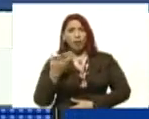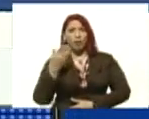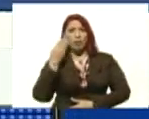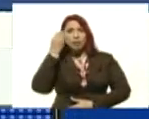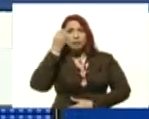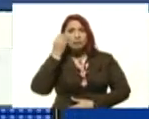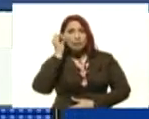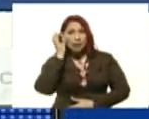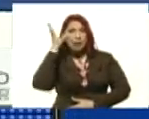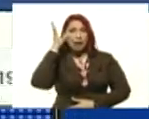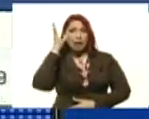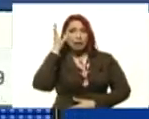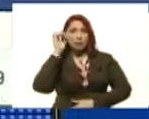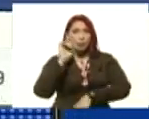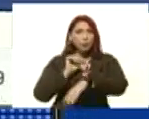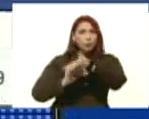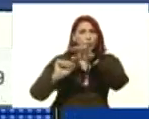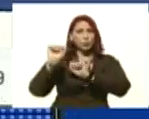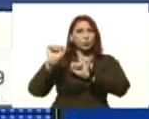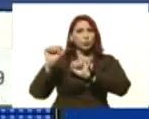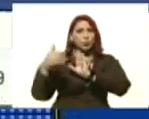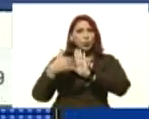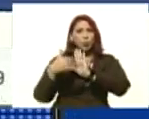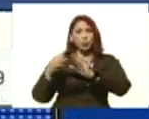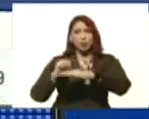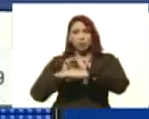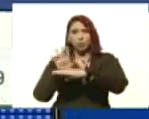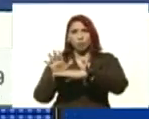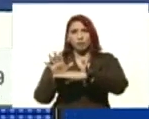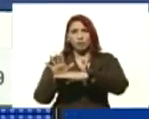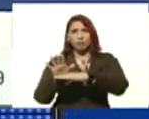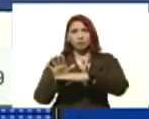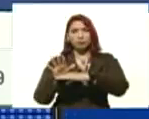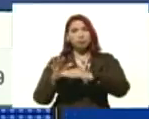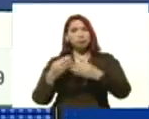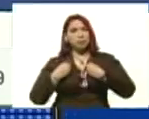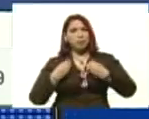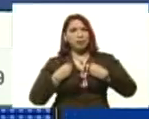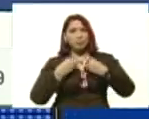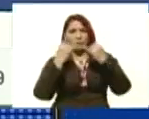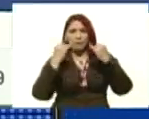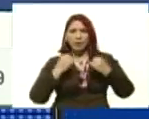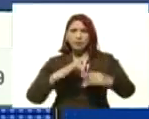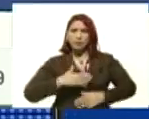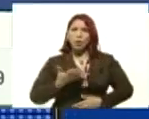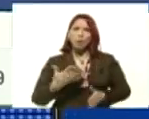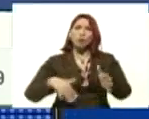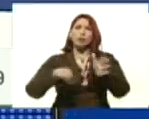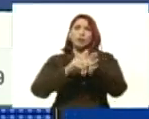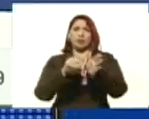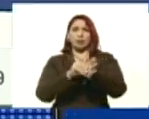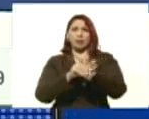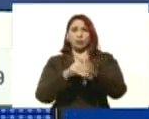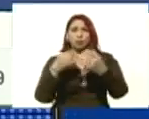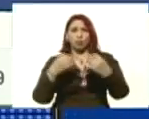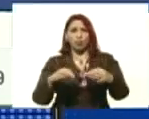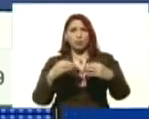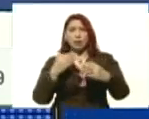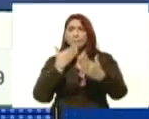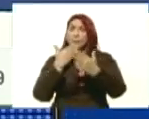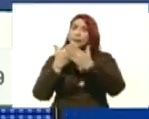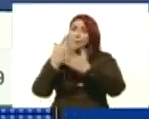inmunidad. Y seremos felices para toda la vida. Podremos rescatar la normalidad. ¿Qué pedirle a